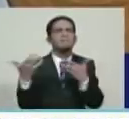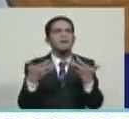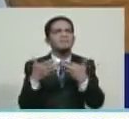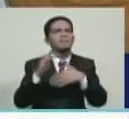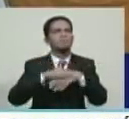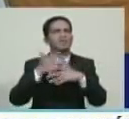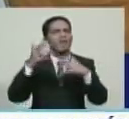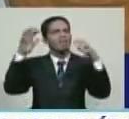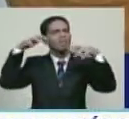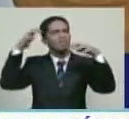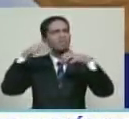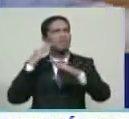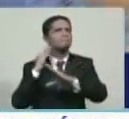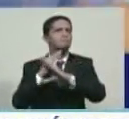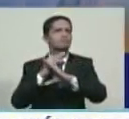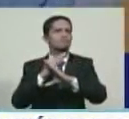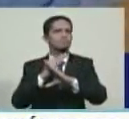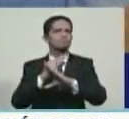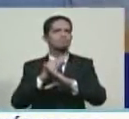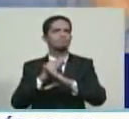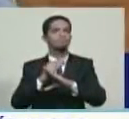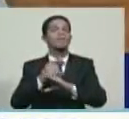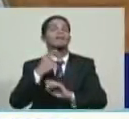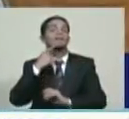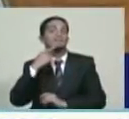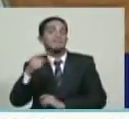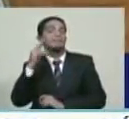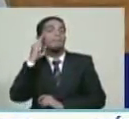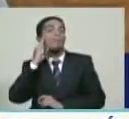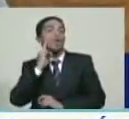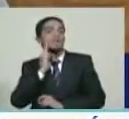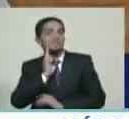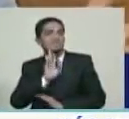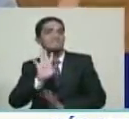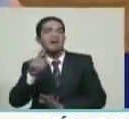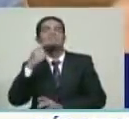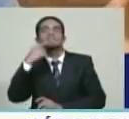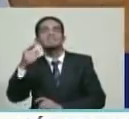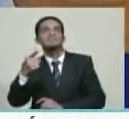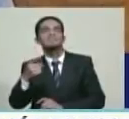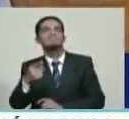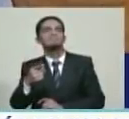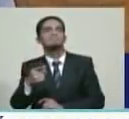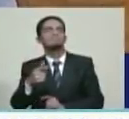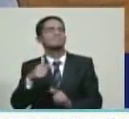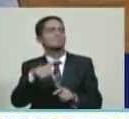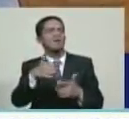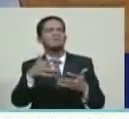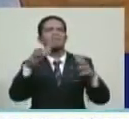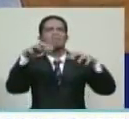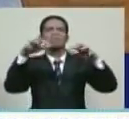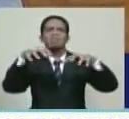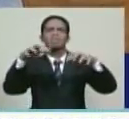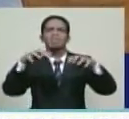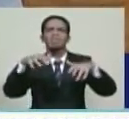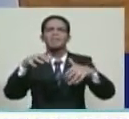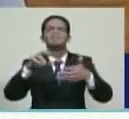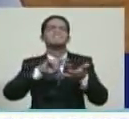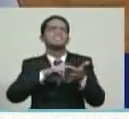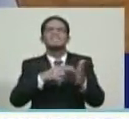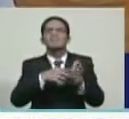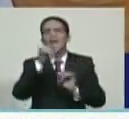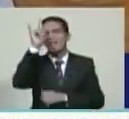lluvia no lo permitía. Y dicen que él llegó a decir en algún momento que era como la bacinilla del diablo de tanta lluvia.